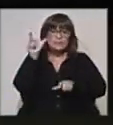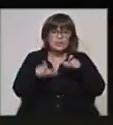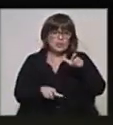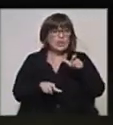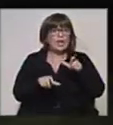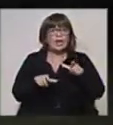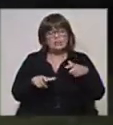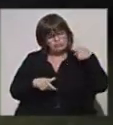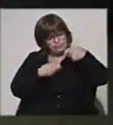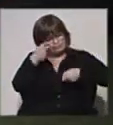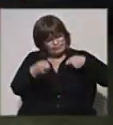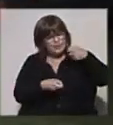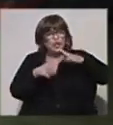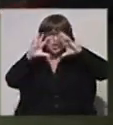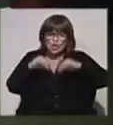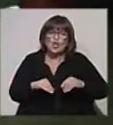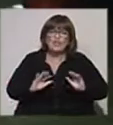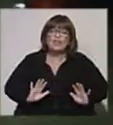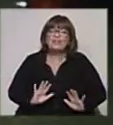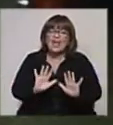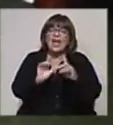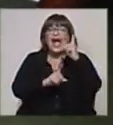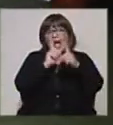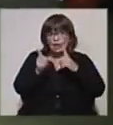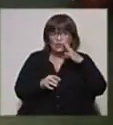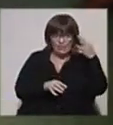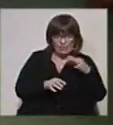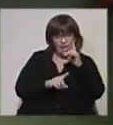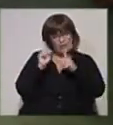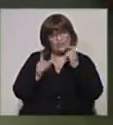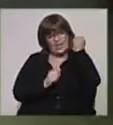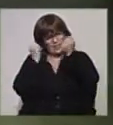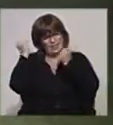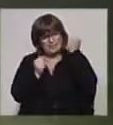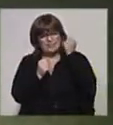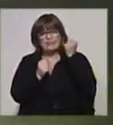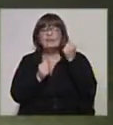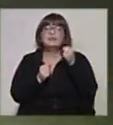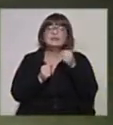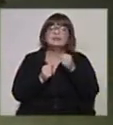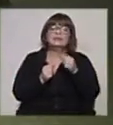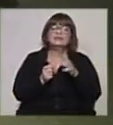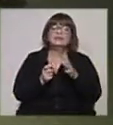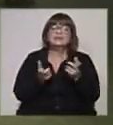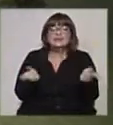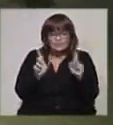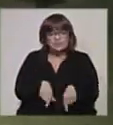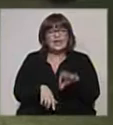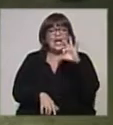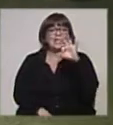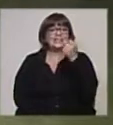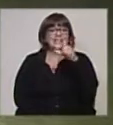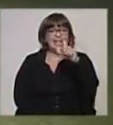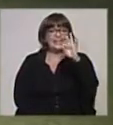armar todo esto alrededor de la murga. Hay parte de realidad, parte que no es realidad, pero volvió Saltimbanqui y eso es lo que